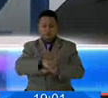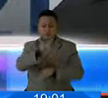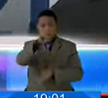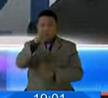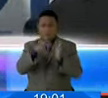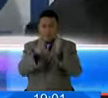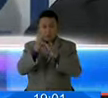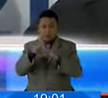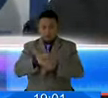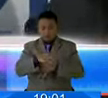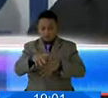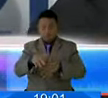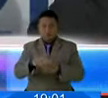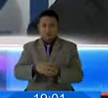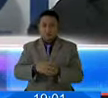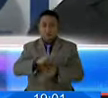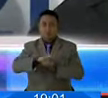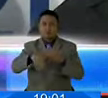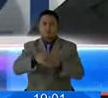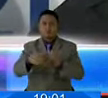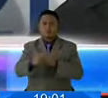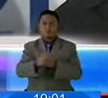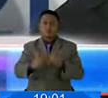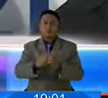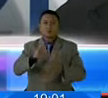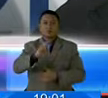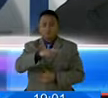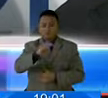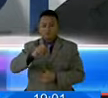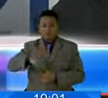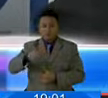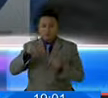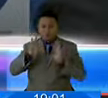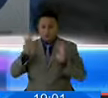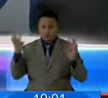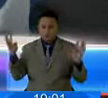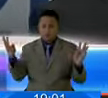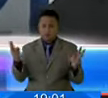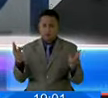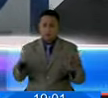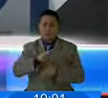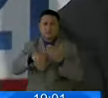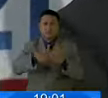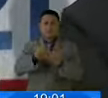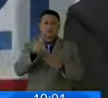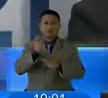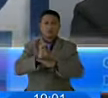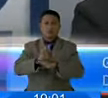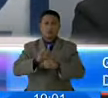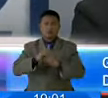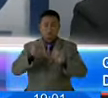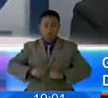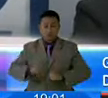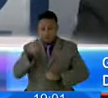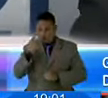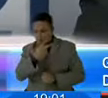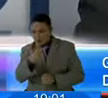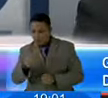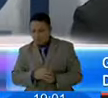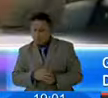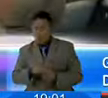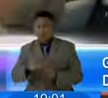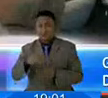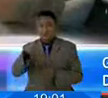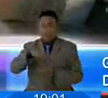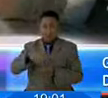abril a rodear todas las oficinas del Consejo Nacional Electoral en todo el Ecuador para evitar el